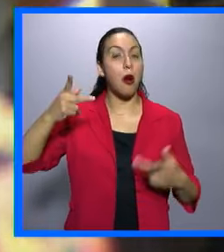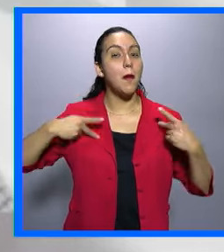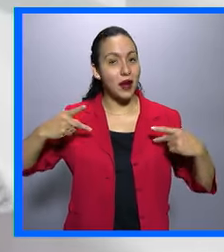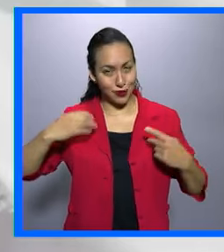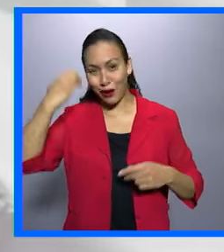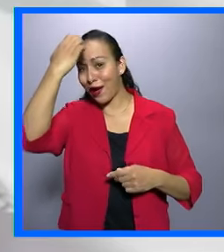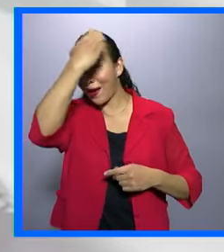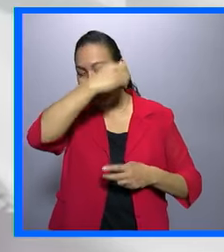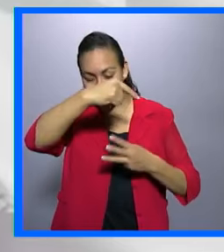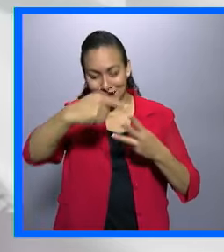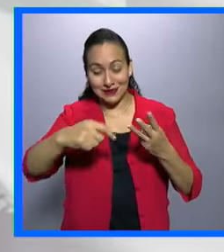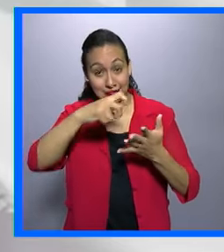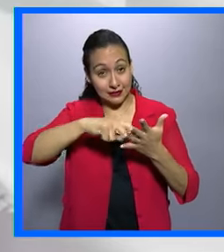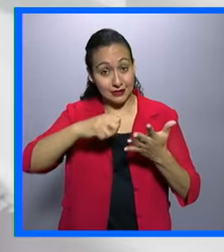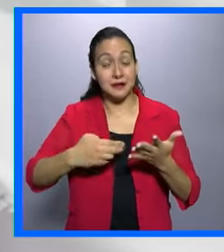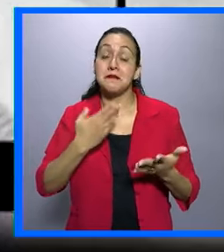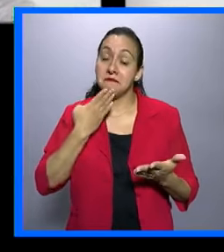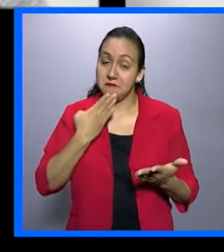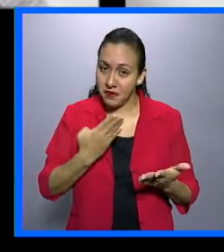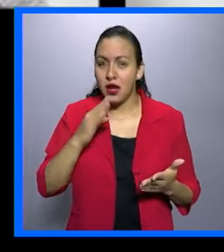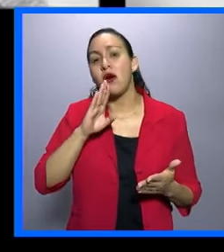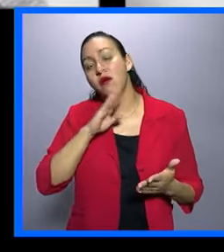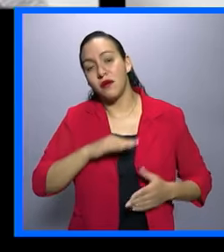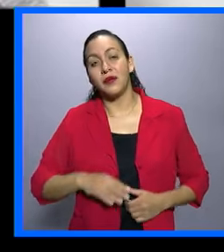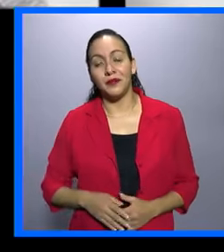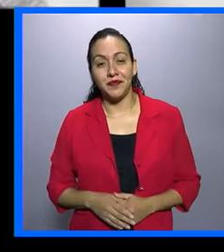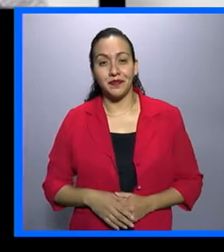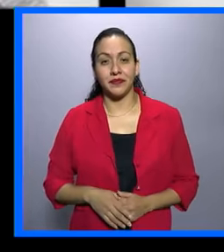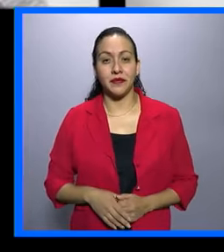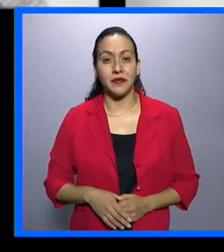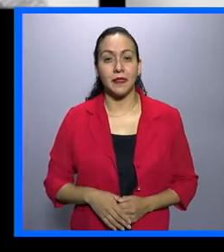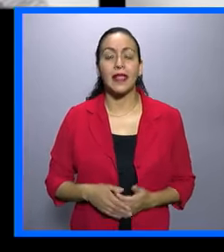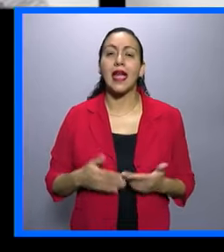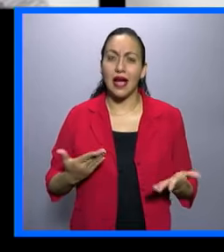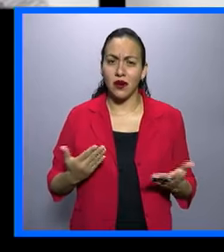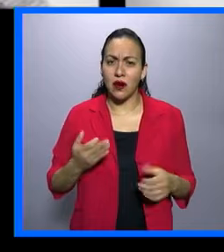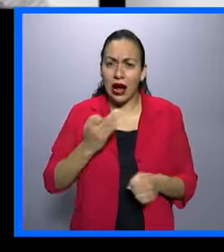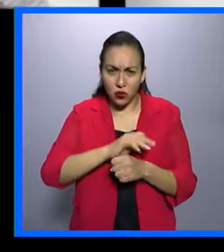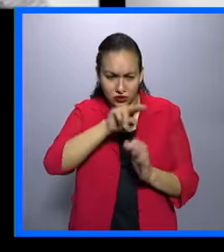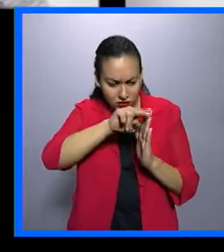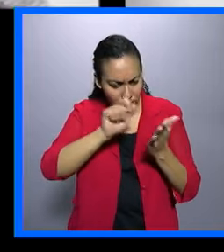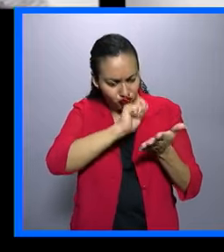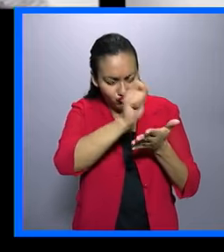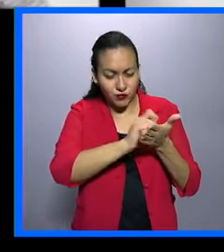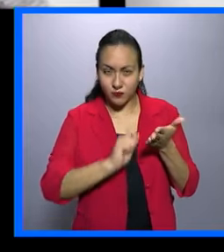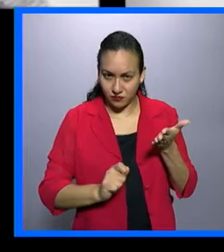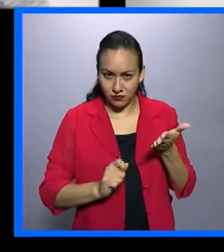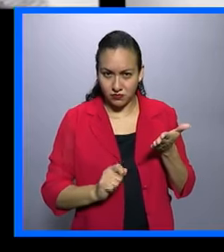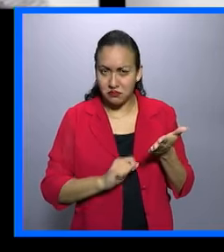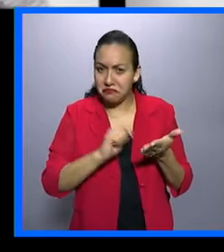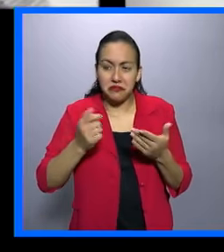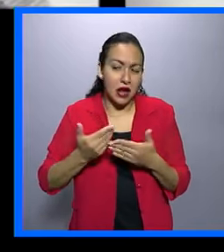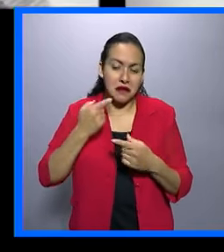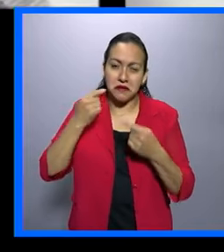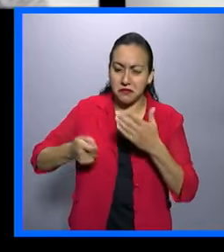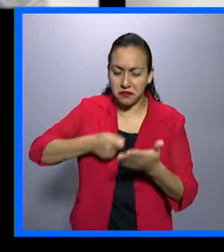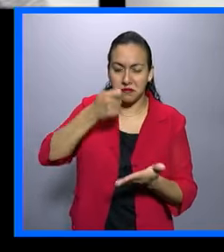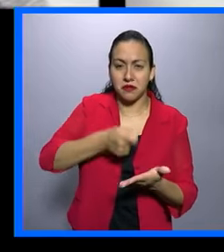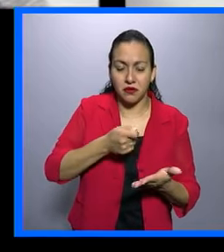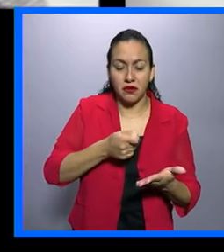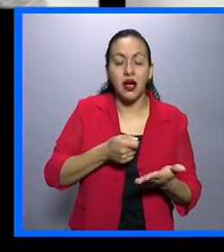evaluación. Hay veces que no, el problema no es de cómo está escrita la norma jurídica. A veces el